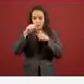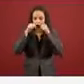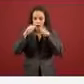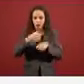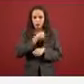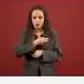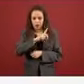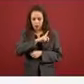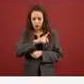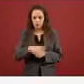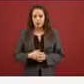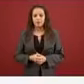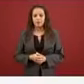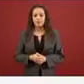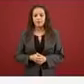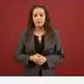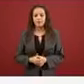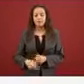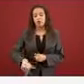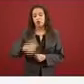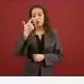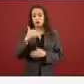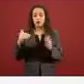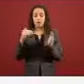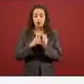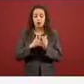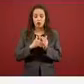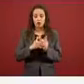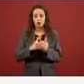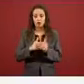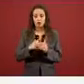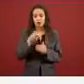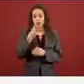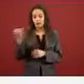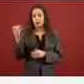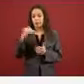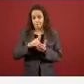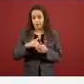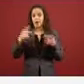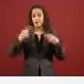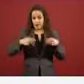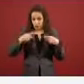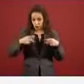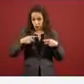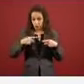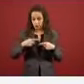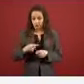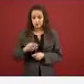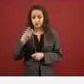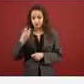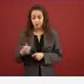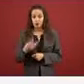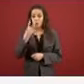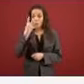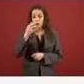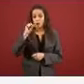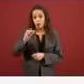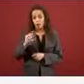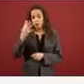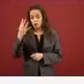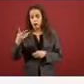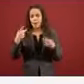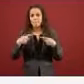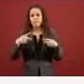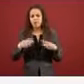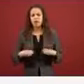Nuestra población a la que atendemos son 12,300,000 personas y de esas 4,4 son personas que habitan